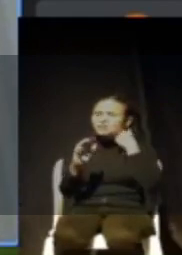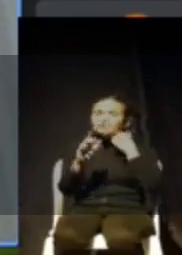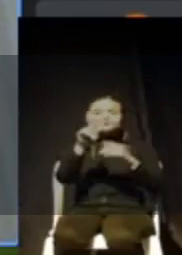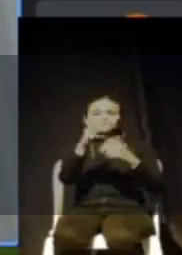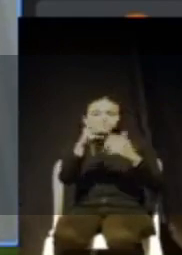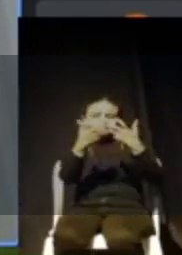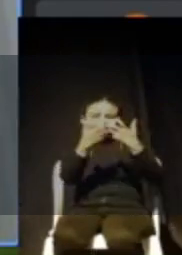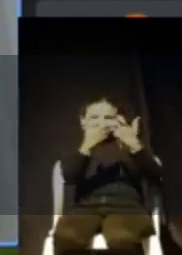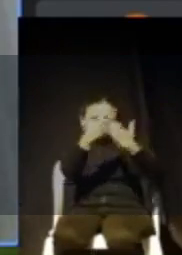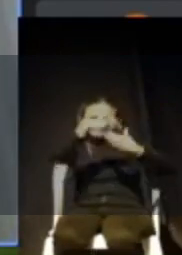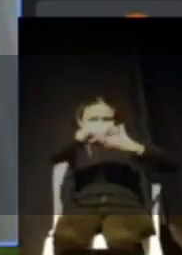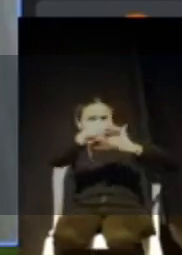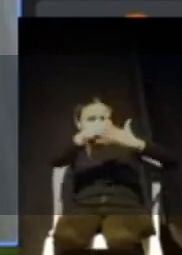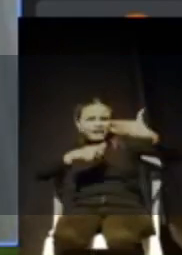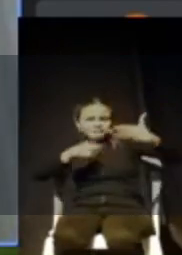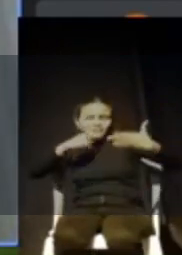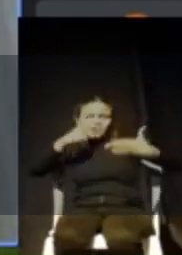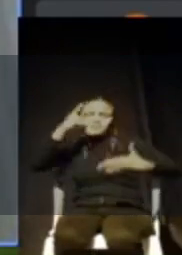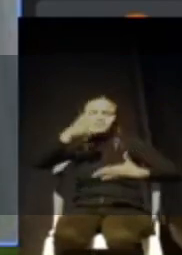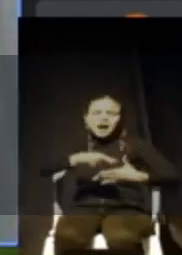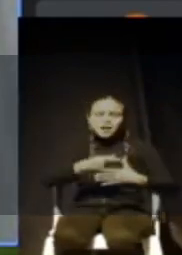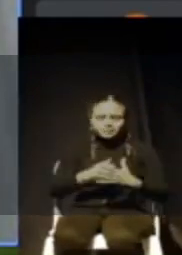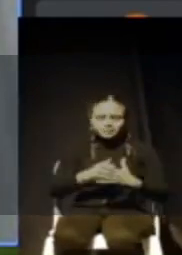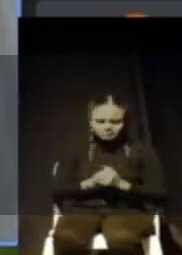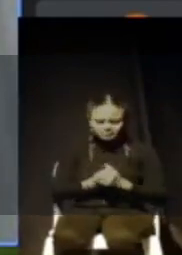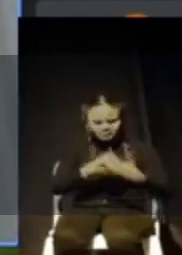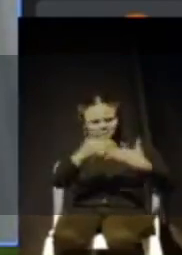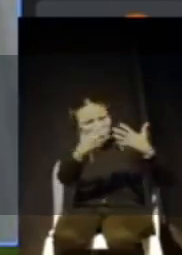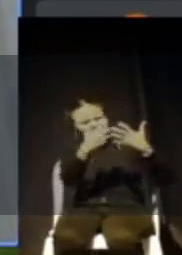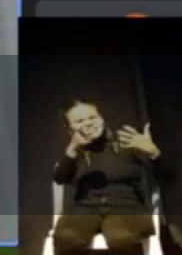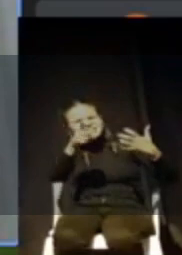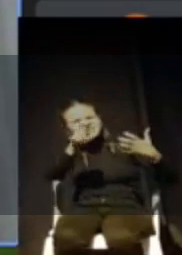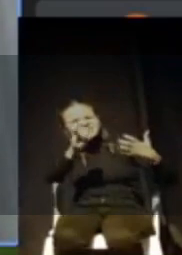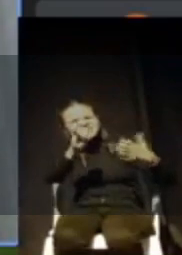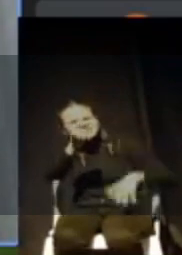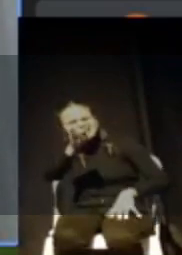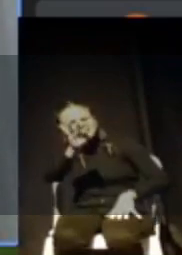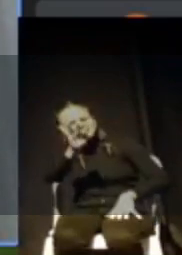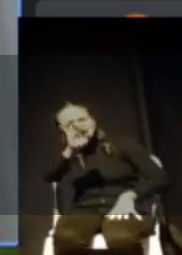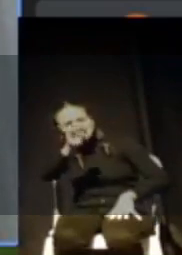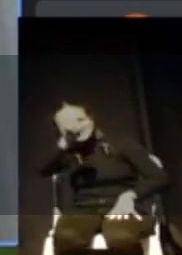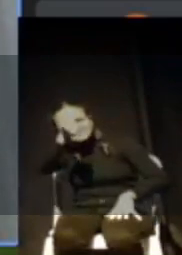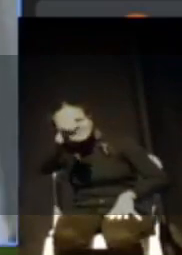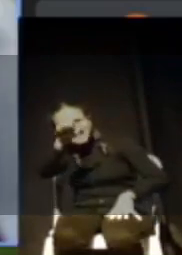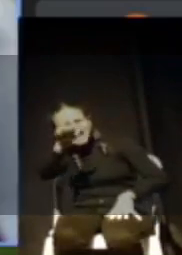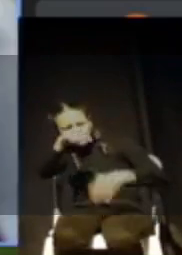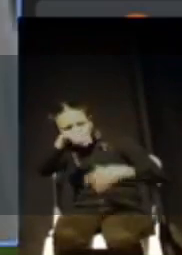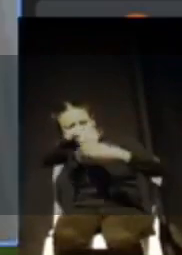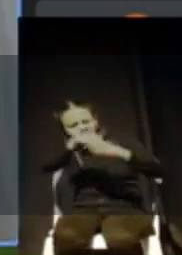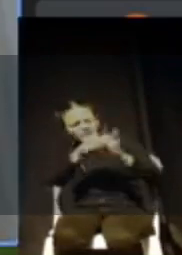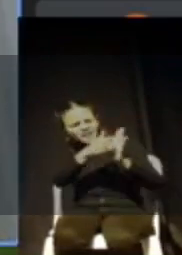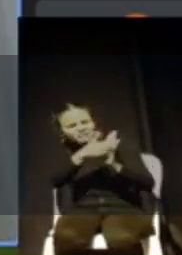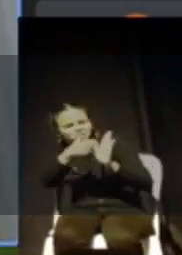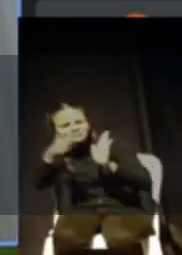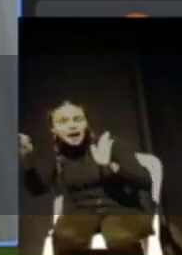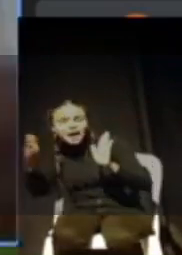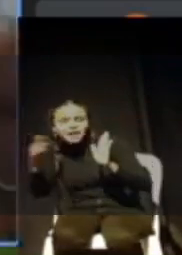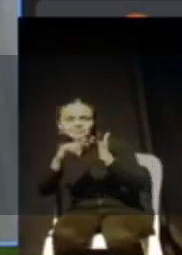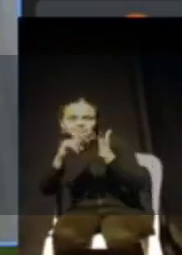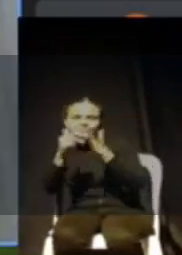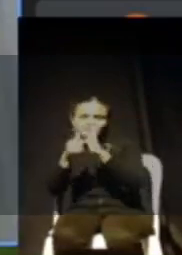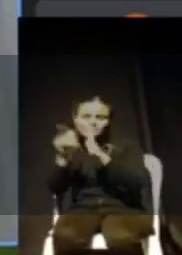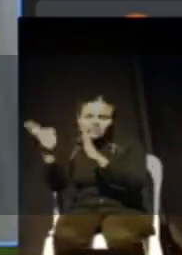establecido. Cuando nos referimos al racismo sistemático, pretendemos dar cuenta de estructuras